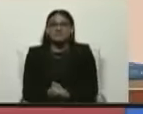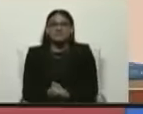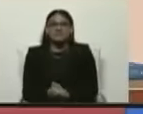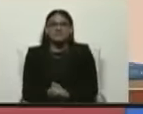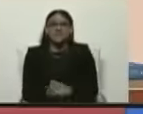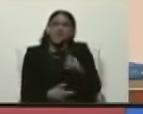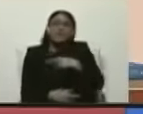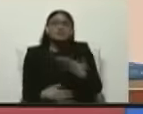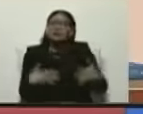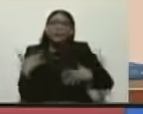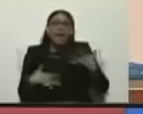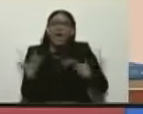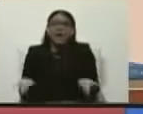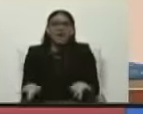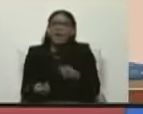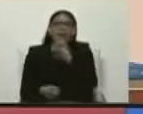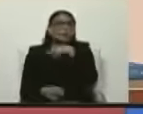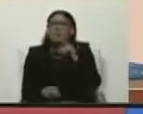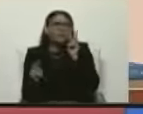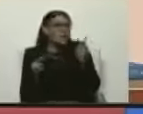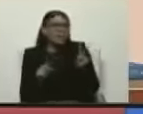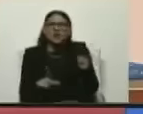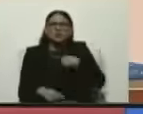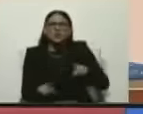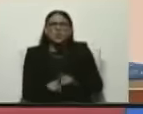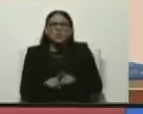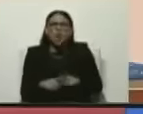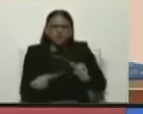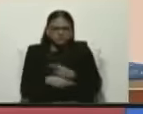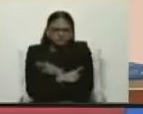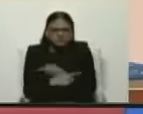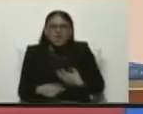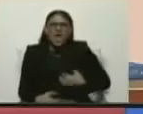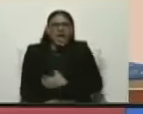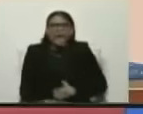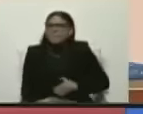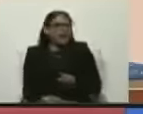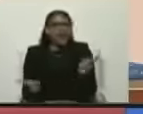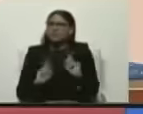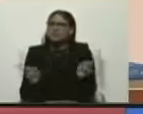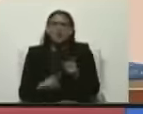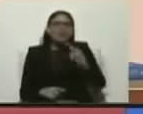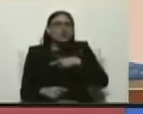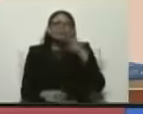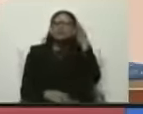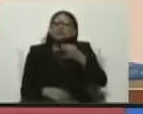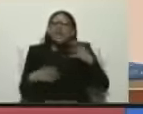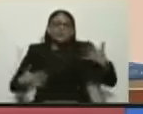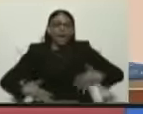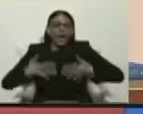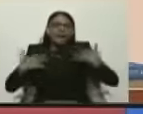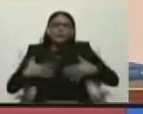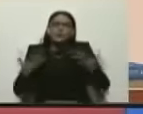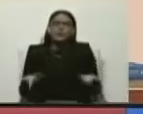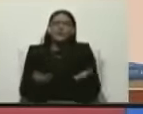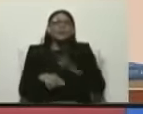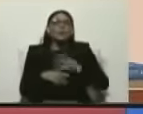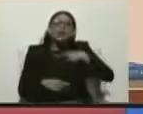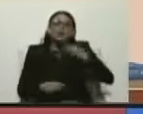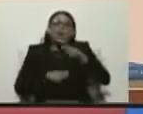Somos alegría. No nos vas a encontrar nunca amargados. No. Nosotros hacemos las cosas con entusiasmo, porque las hacemos con